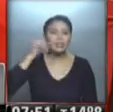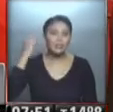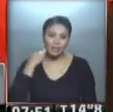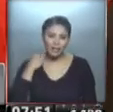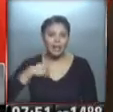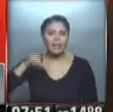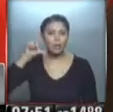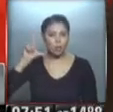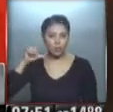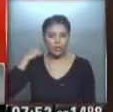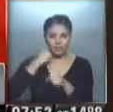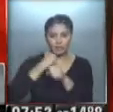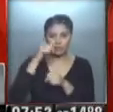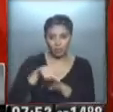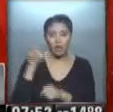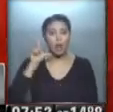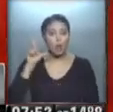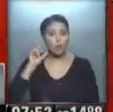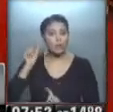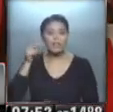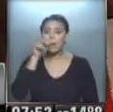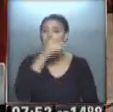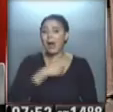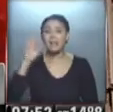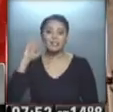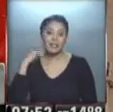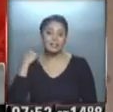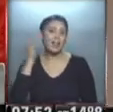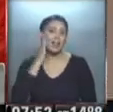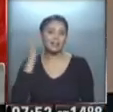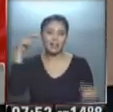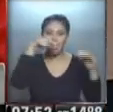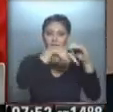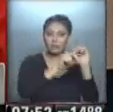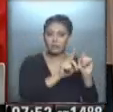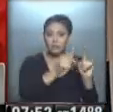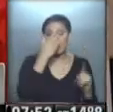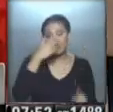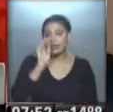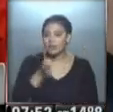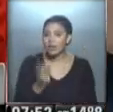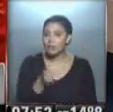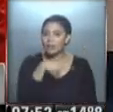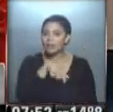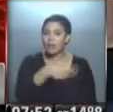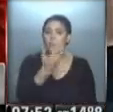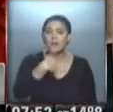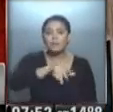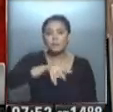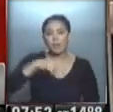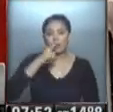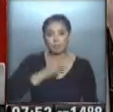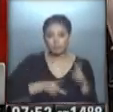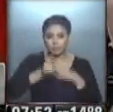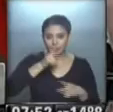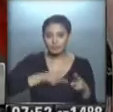desde el día lunes en que la presidenta se internó en horas de la tarde, recordemos, y cuando ya se supo que iba a ser intervenida quirúrgicamente a